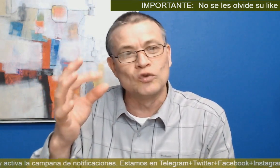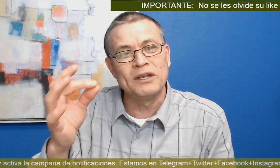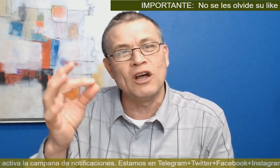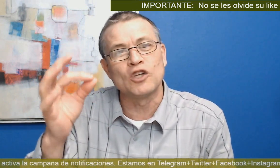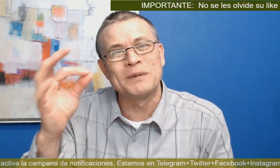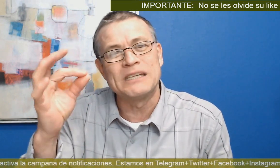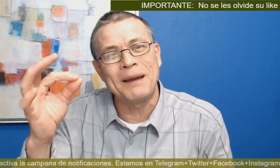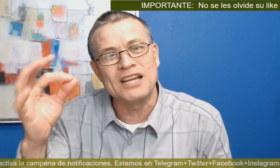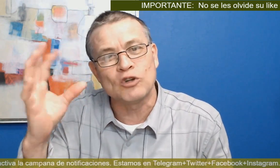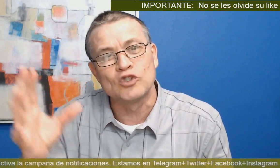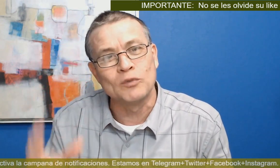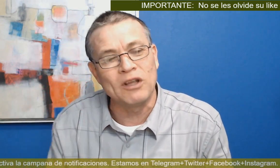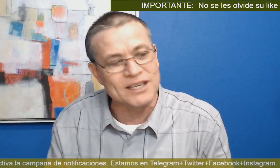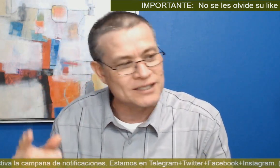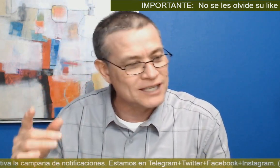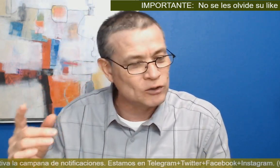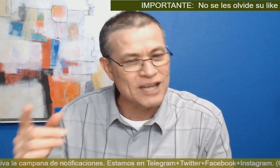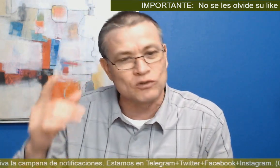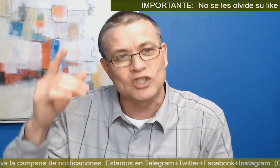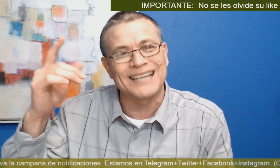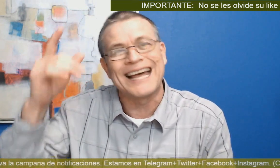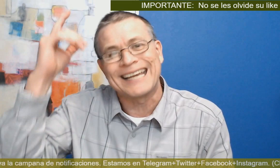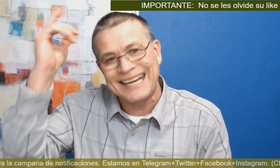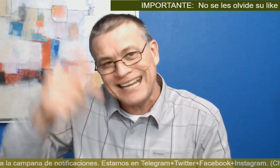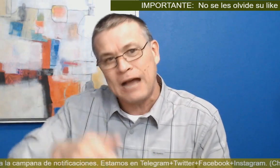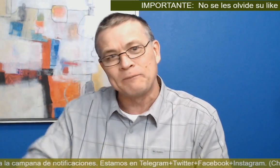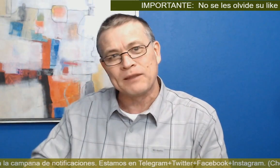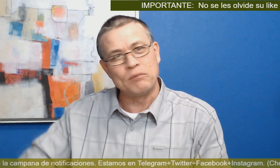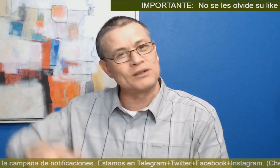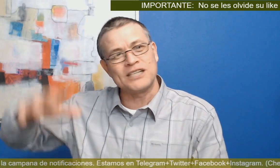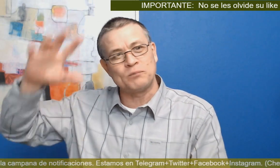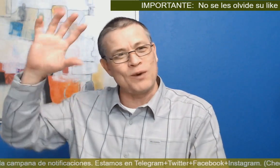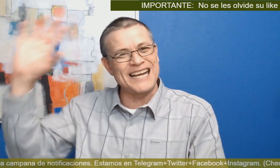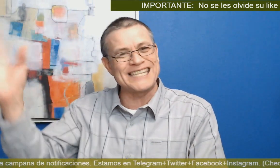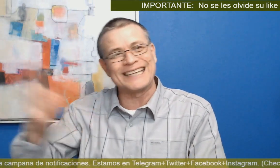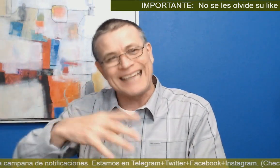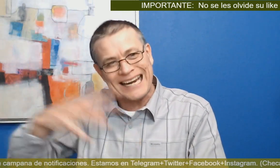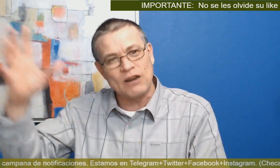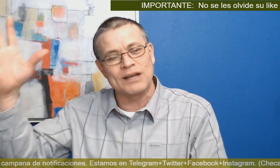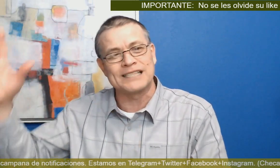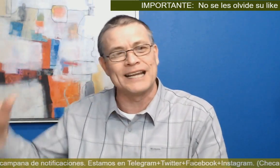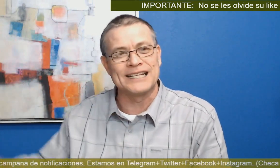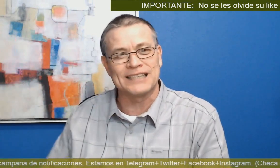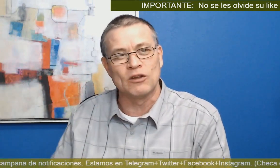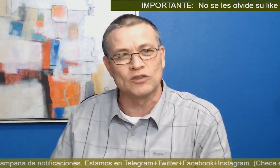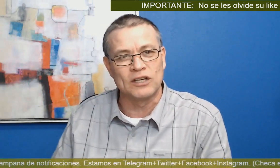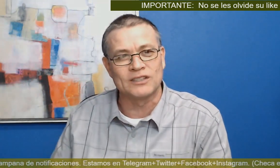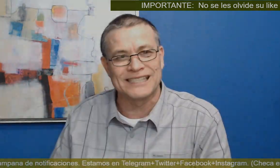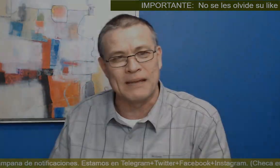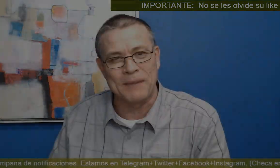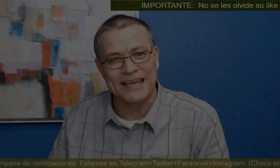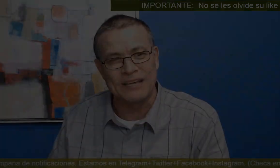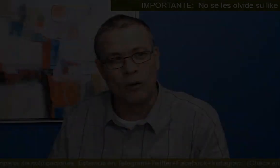consumidores los principales consumidores de toda su chatarrería porque es pura chatarra lo que sale de estados unidos hacia